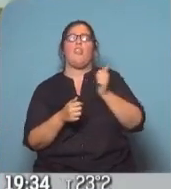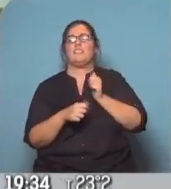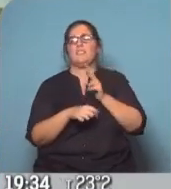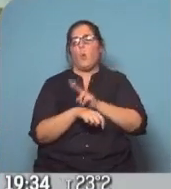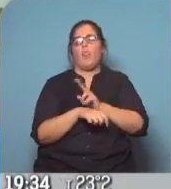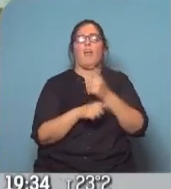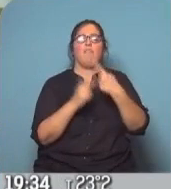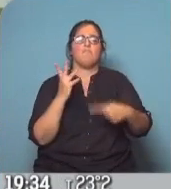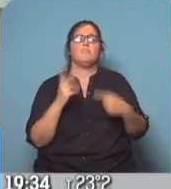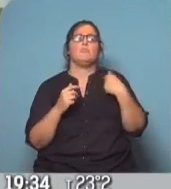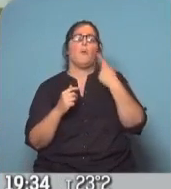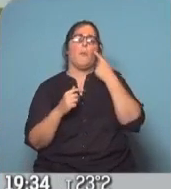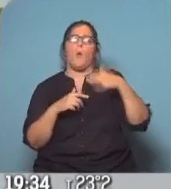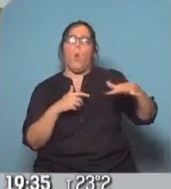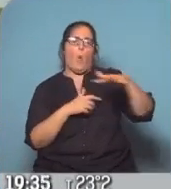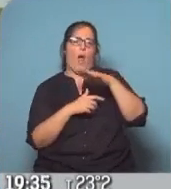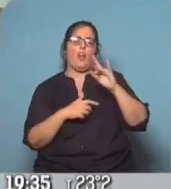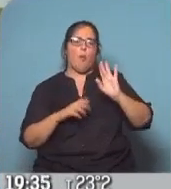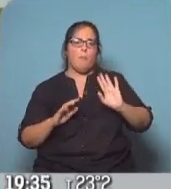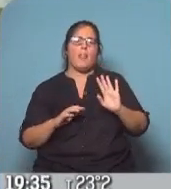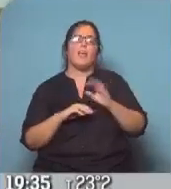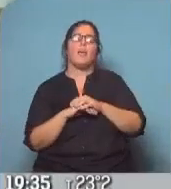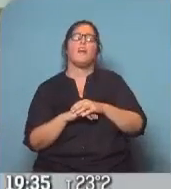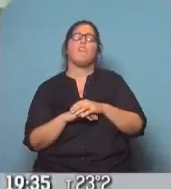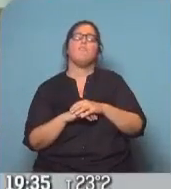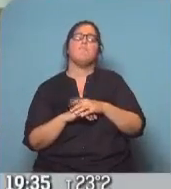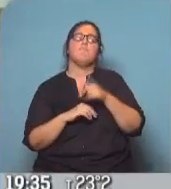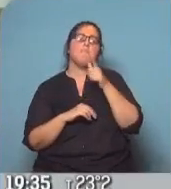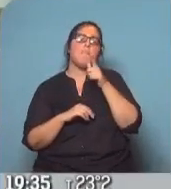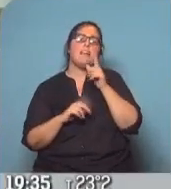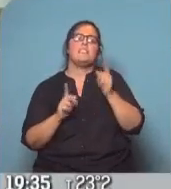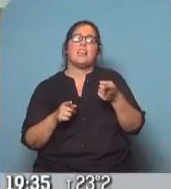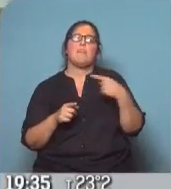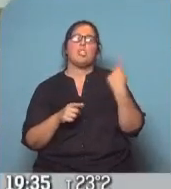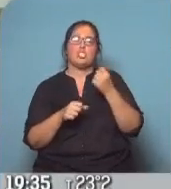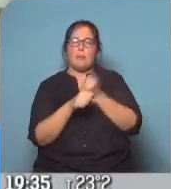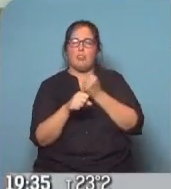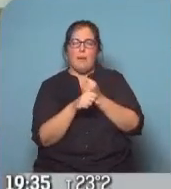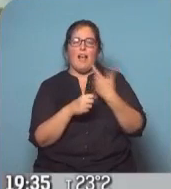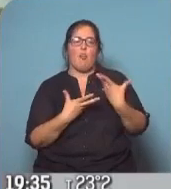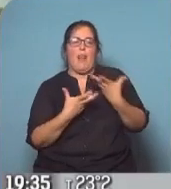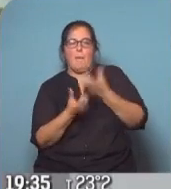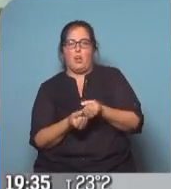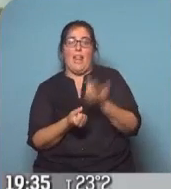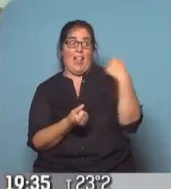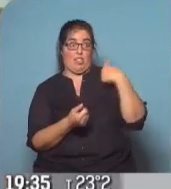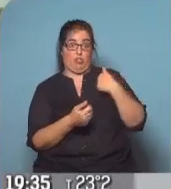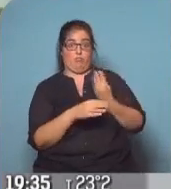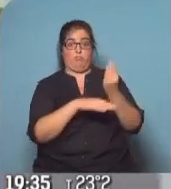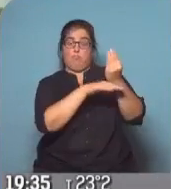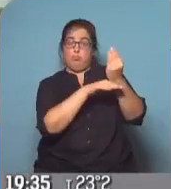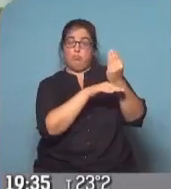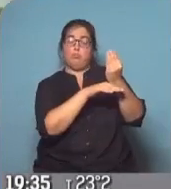lugar que me parece que también estamos trabajando para aportar hecho cuando asume dije que quería ser